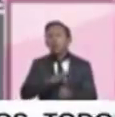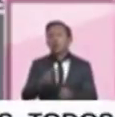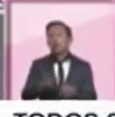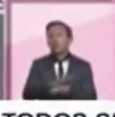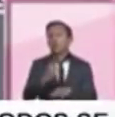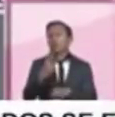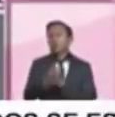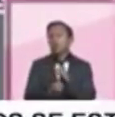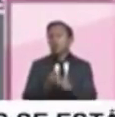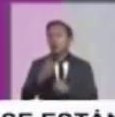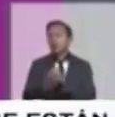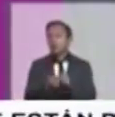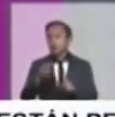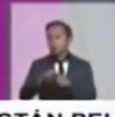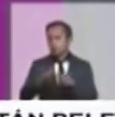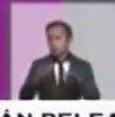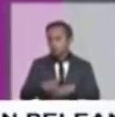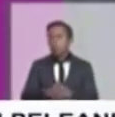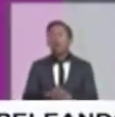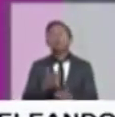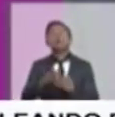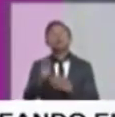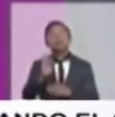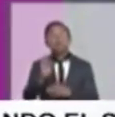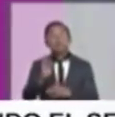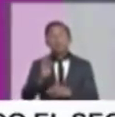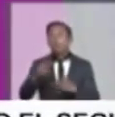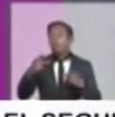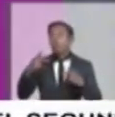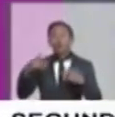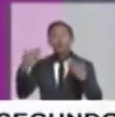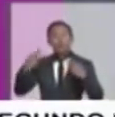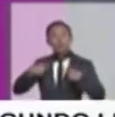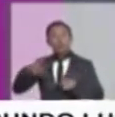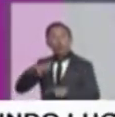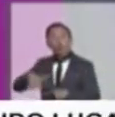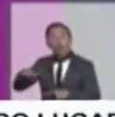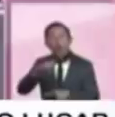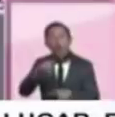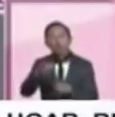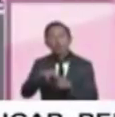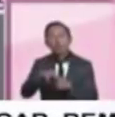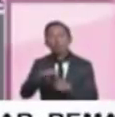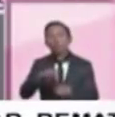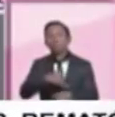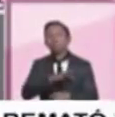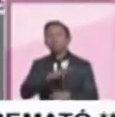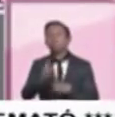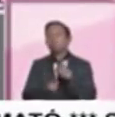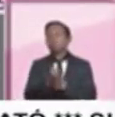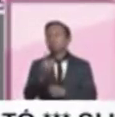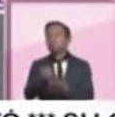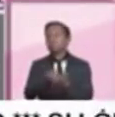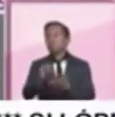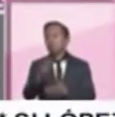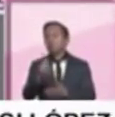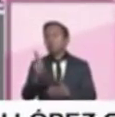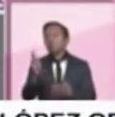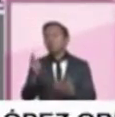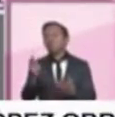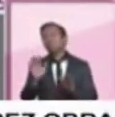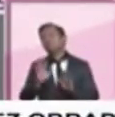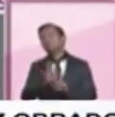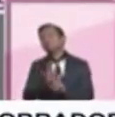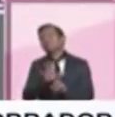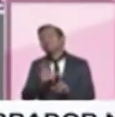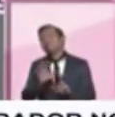esta elección. Mientras Anaya y Meade se sigan peleando, López Obrador va a ser el gran beneficiado.